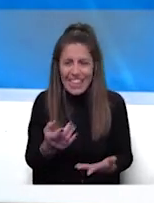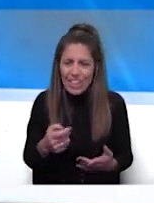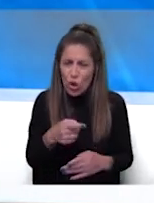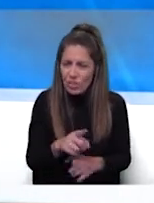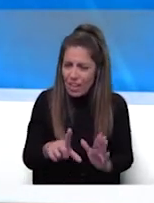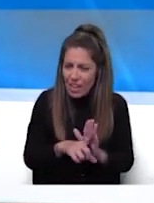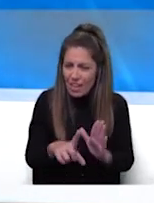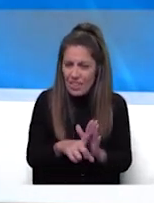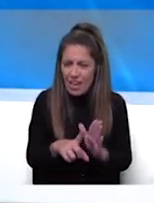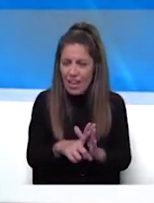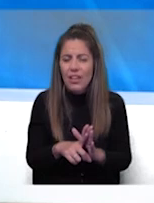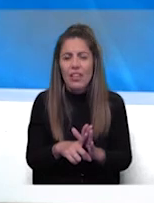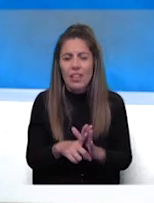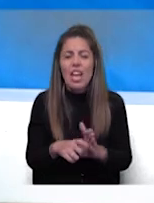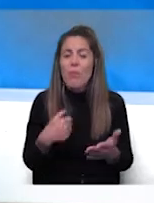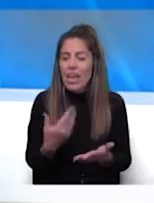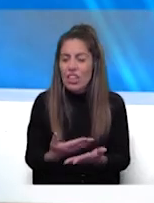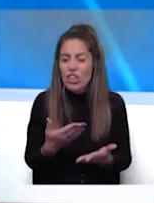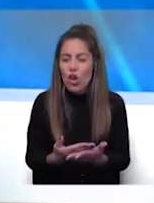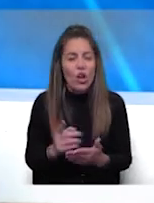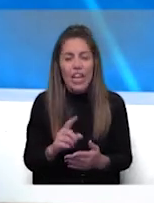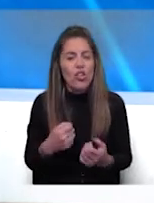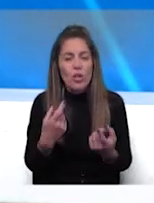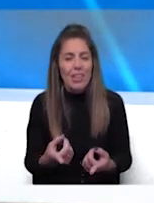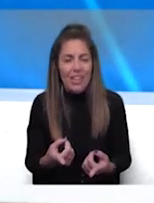ilegalidad y planteó que no pasara